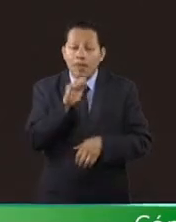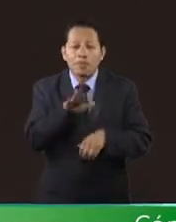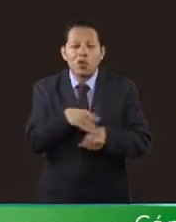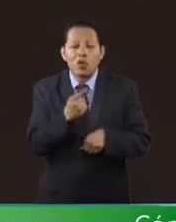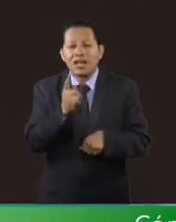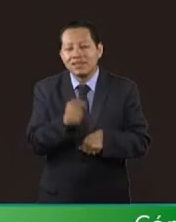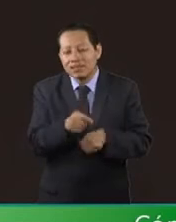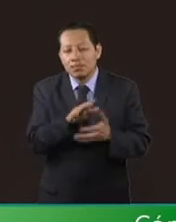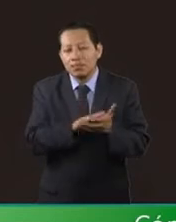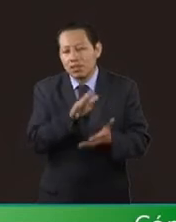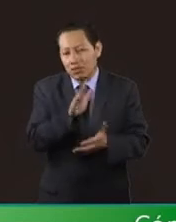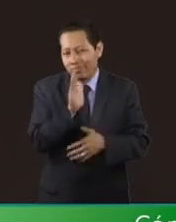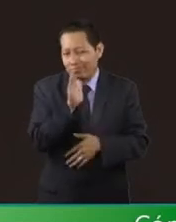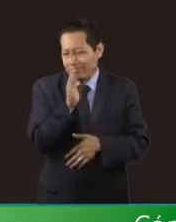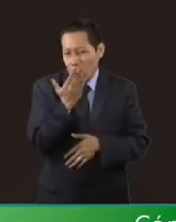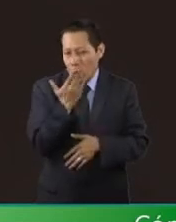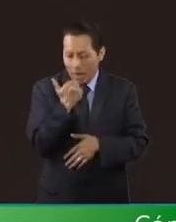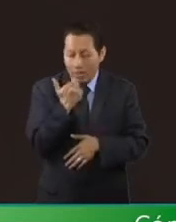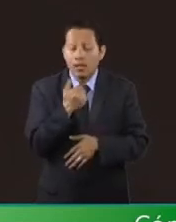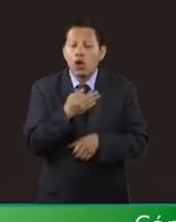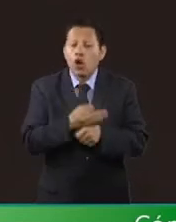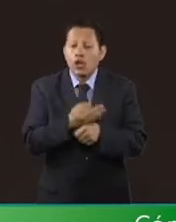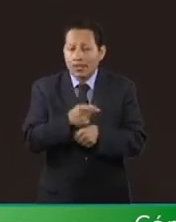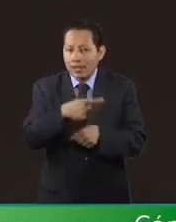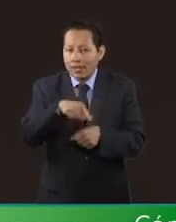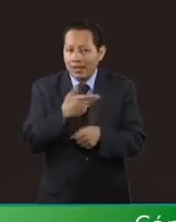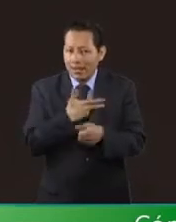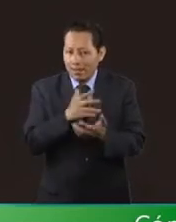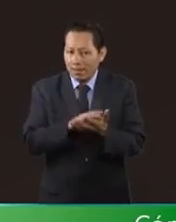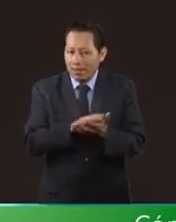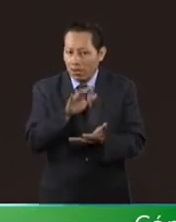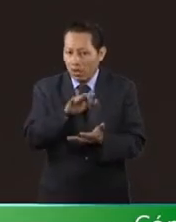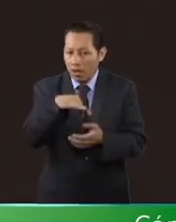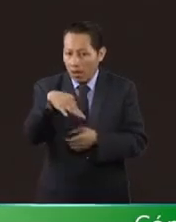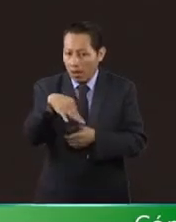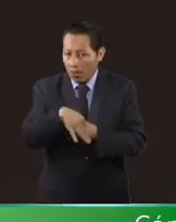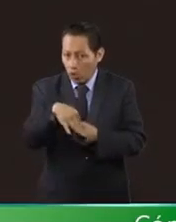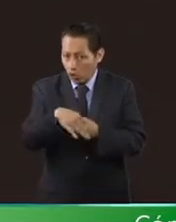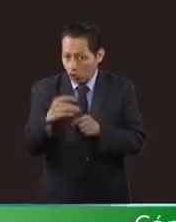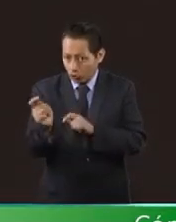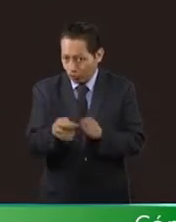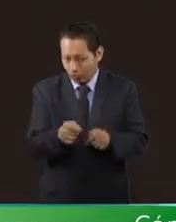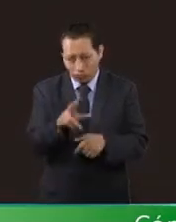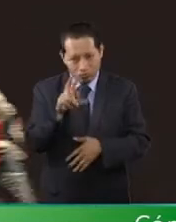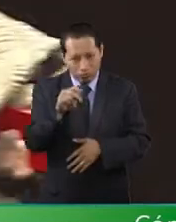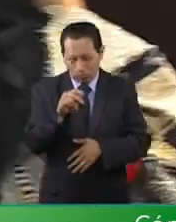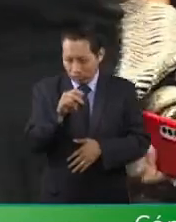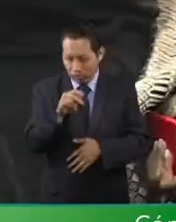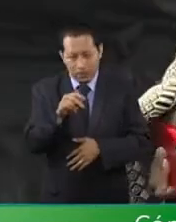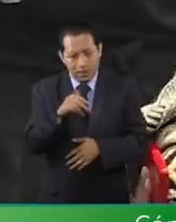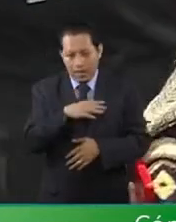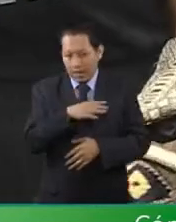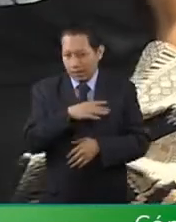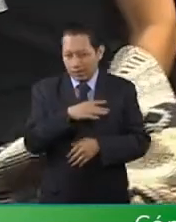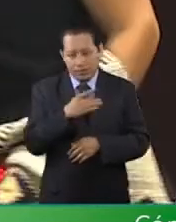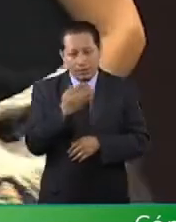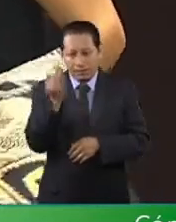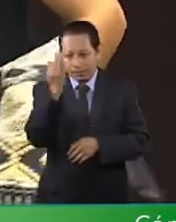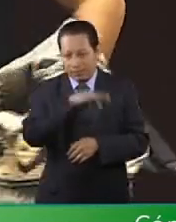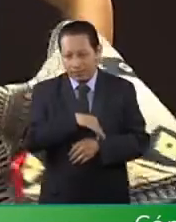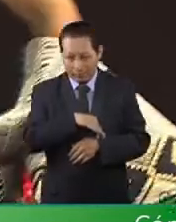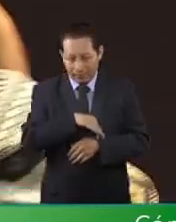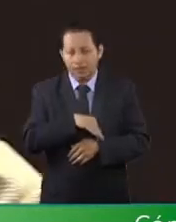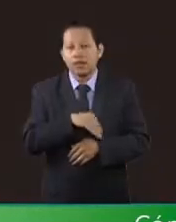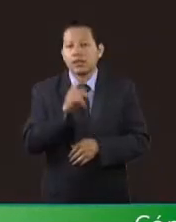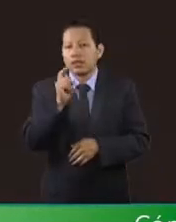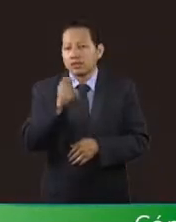no tenían mayoría. Hoy tienen una mayoría que en voto no les corresponde, fraudulenta, que les